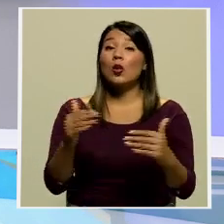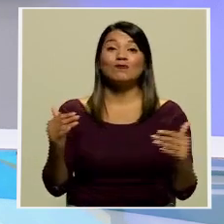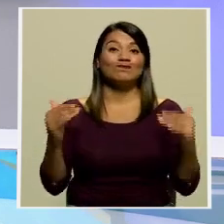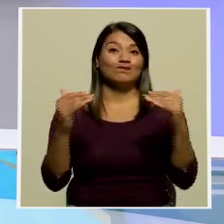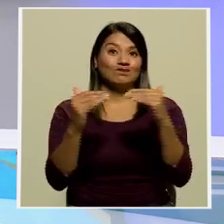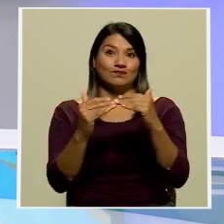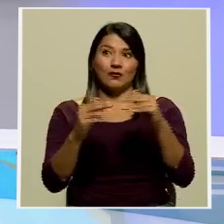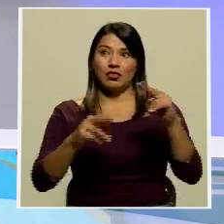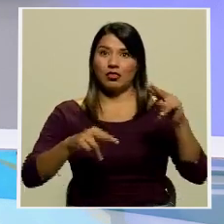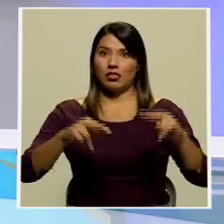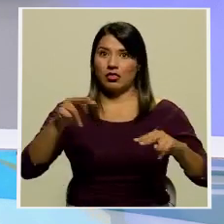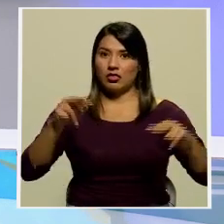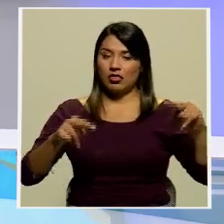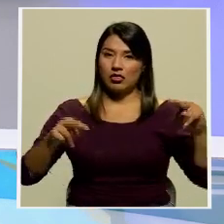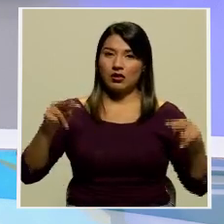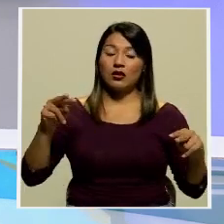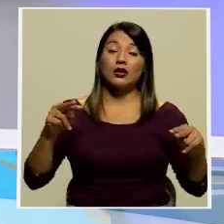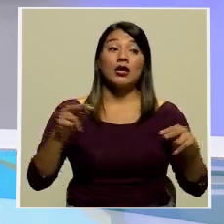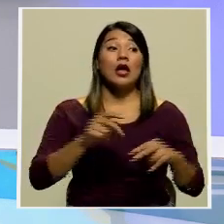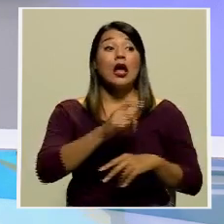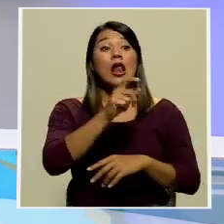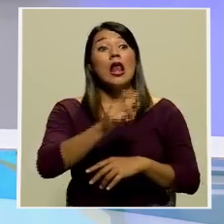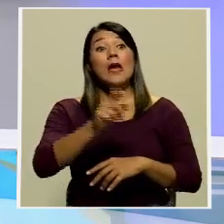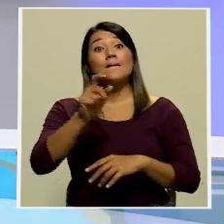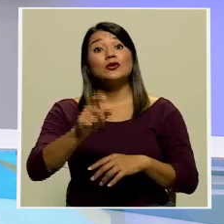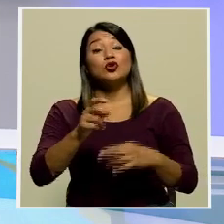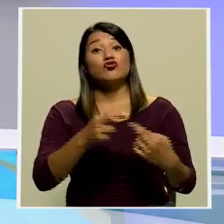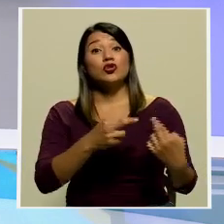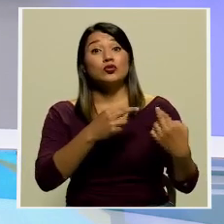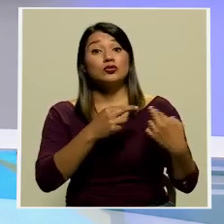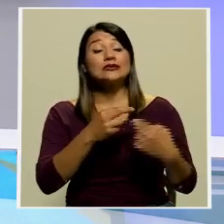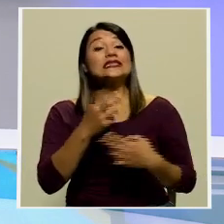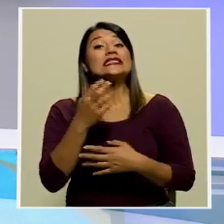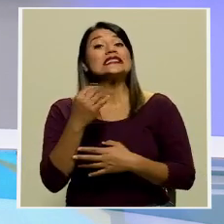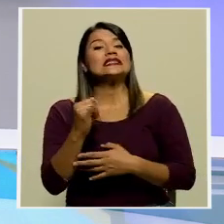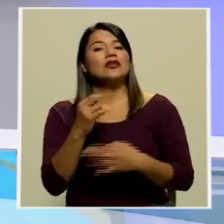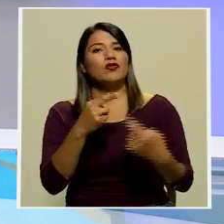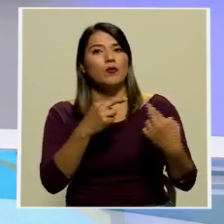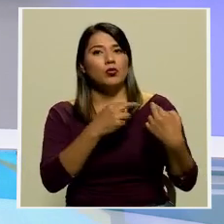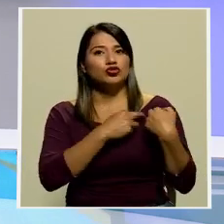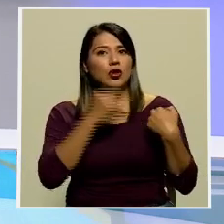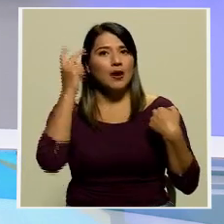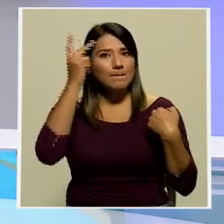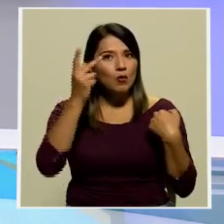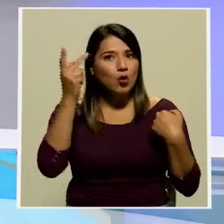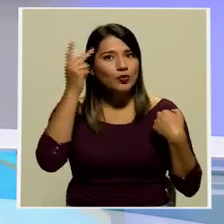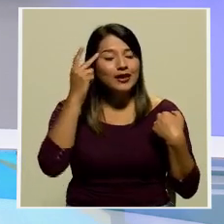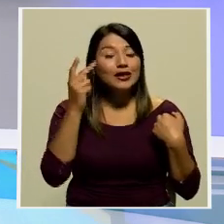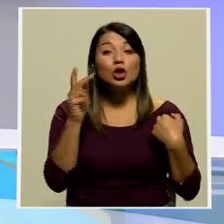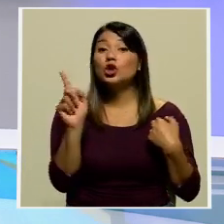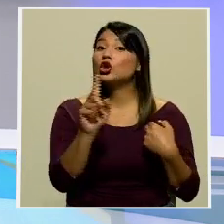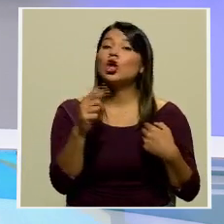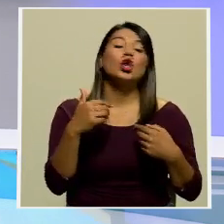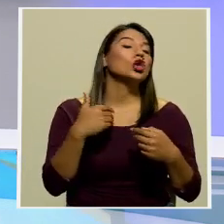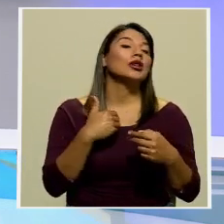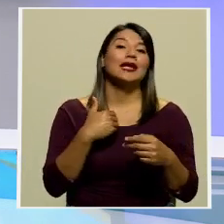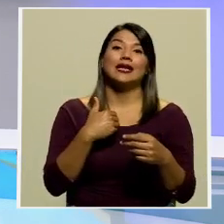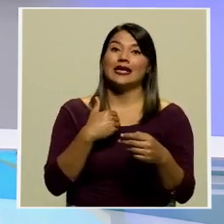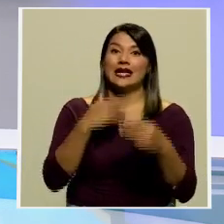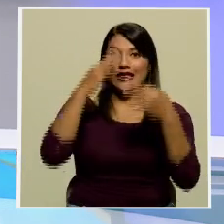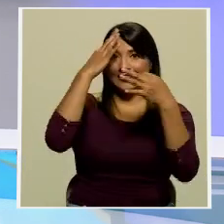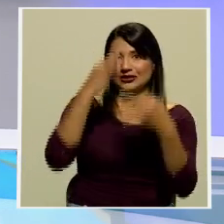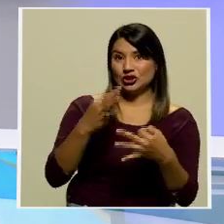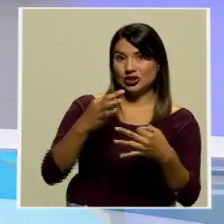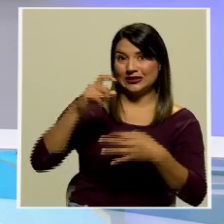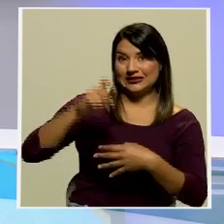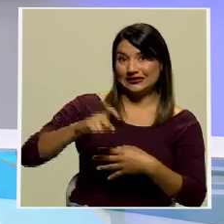los responsables políticos, esto si los responsables políticos no toman las medidas adecuadas. Así lo